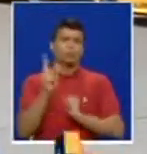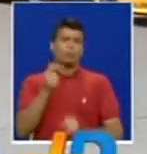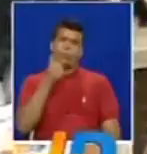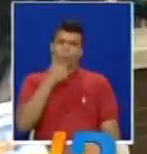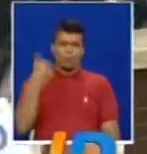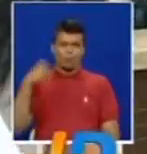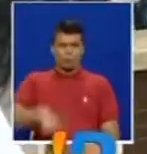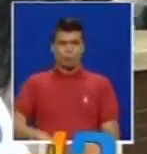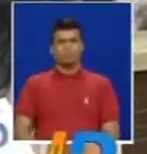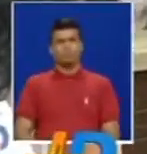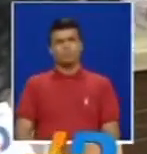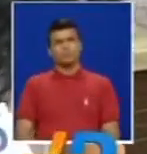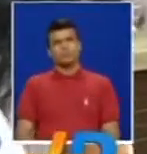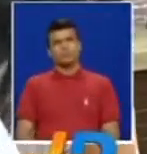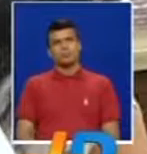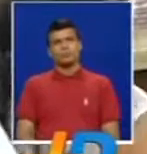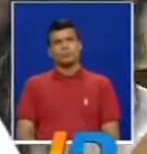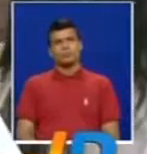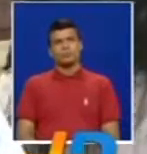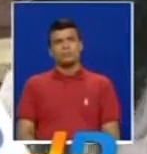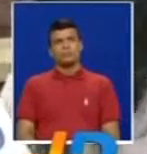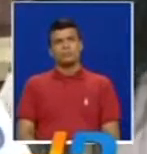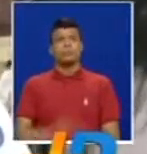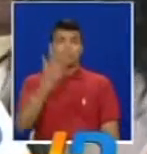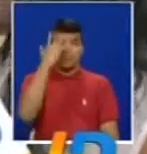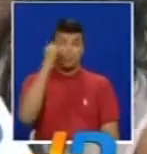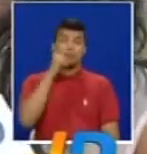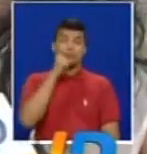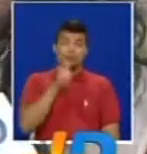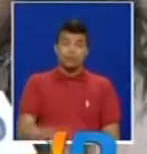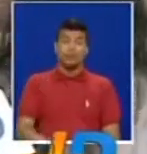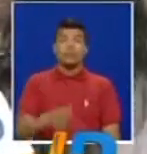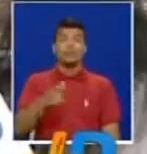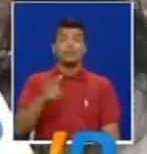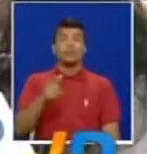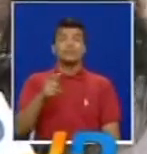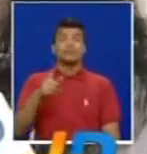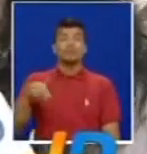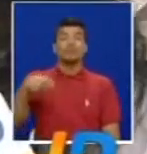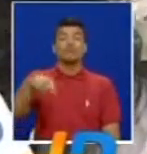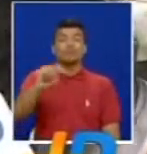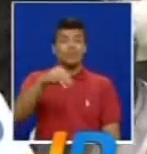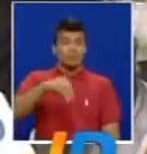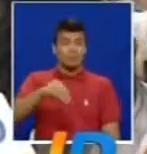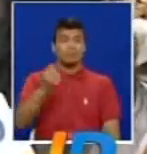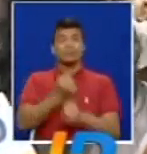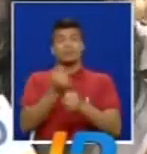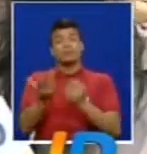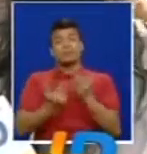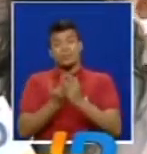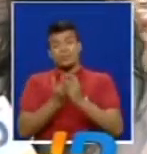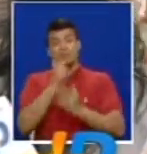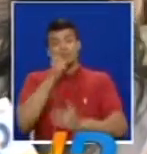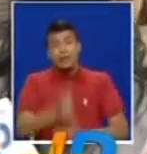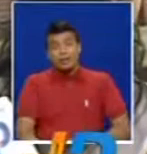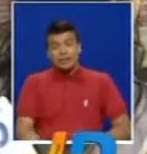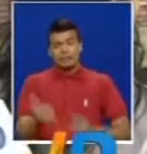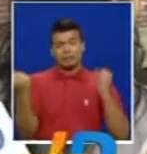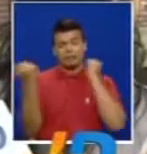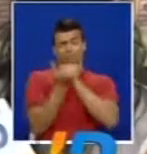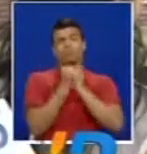festivo. Porque ya ellas se tienen que entrar a trabajar el pasado mañana y entonces mañana es más difícil, ¿no? Entonces decidimos